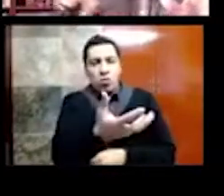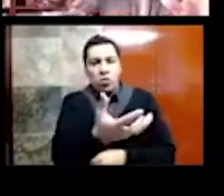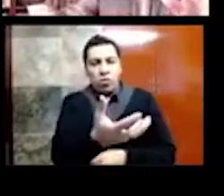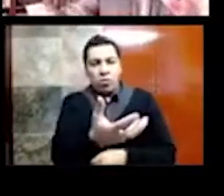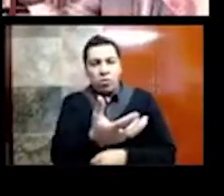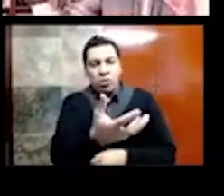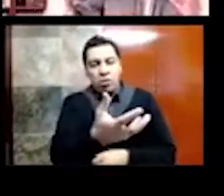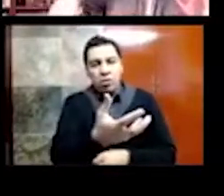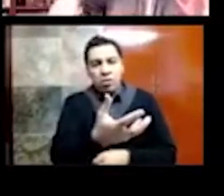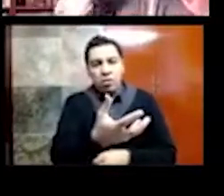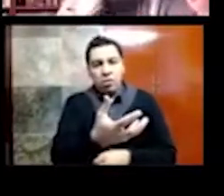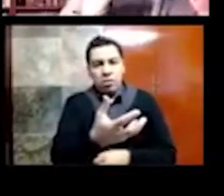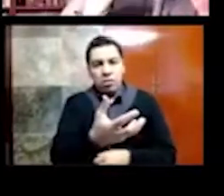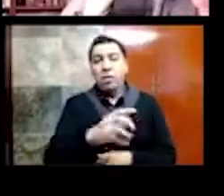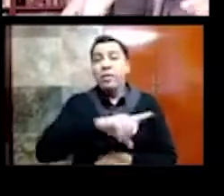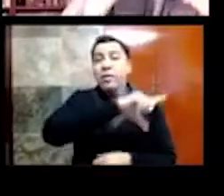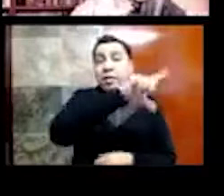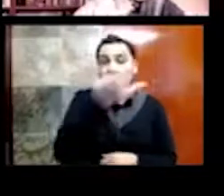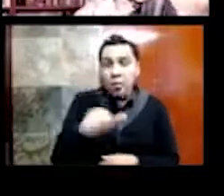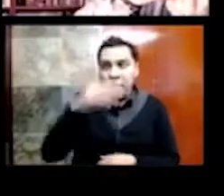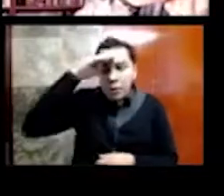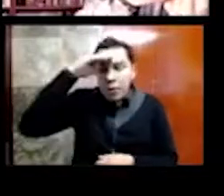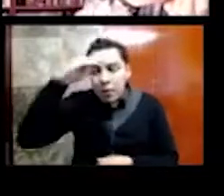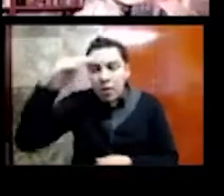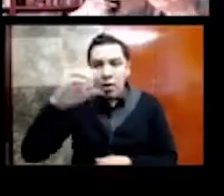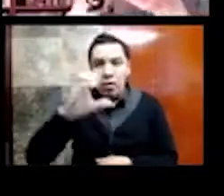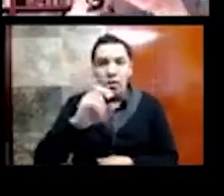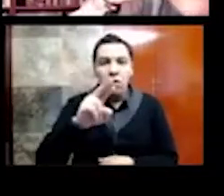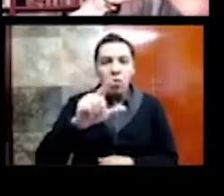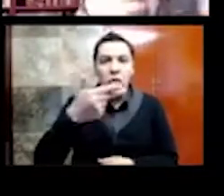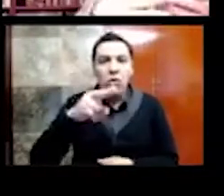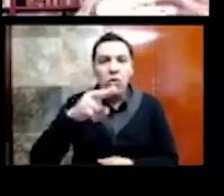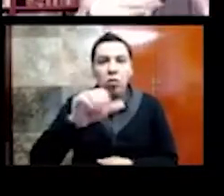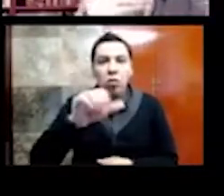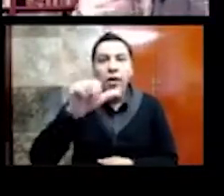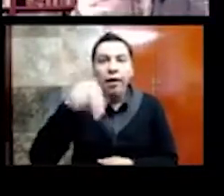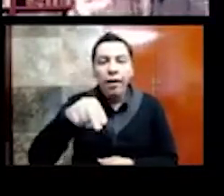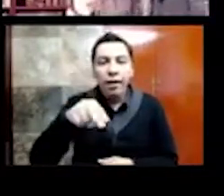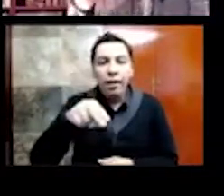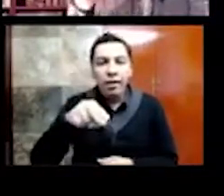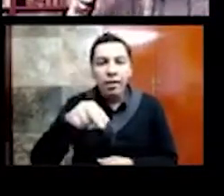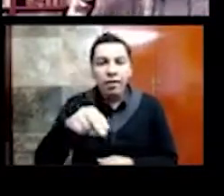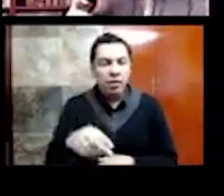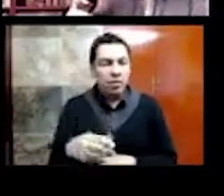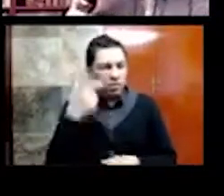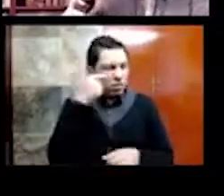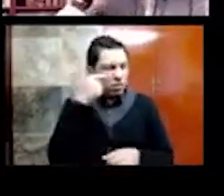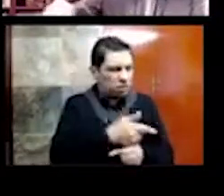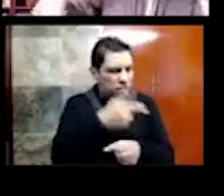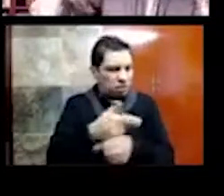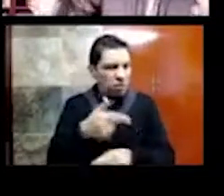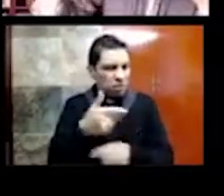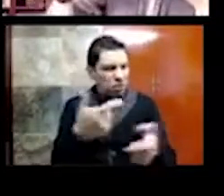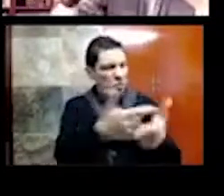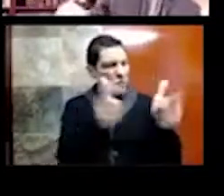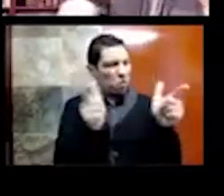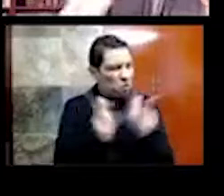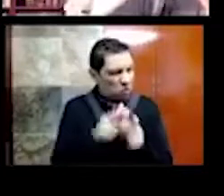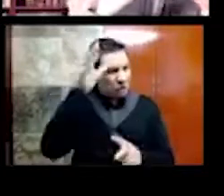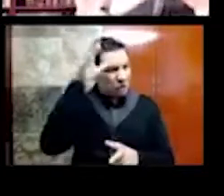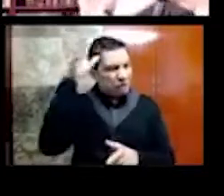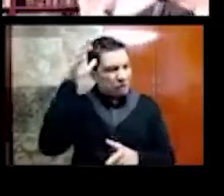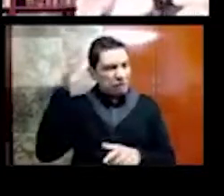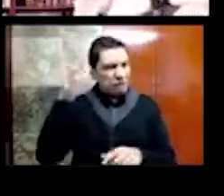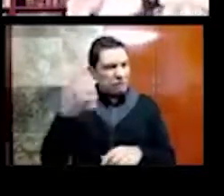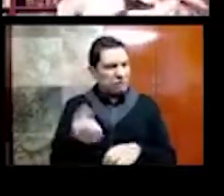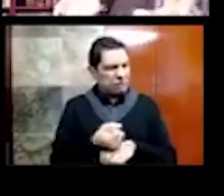cuando el señor de Culhuacán, por las conductas aberrantes de los aztecas, los expulsa